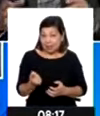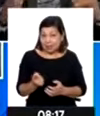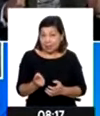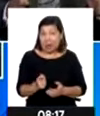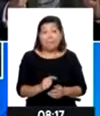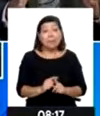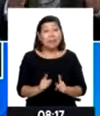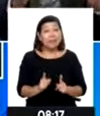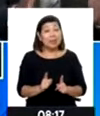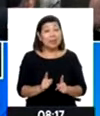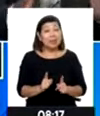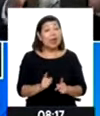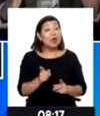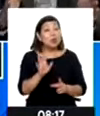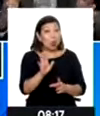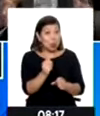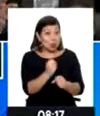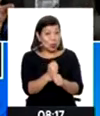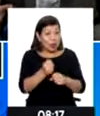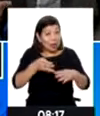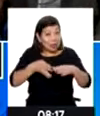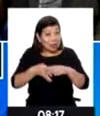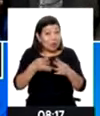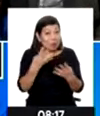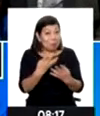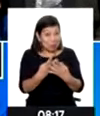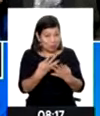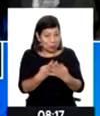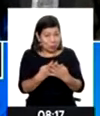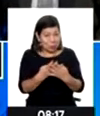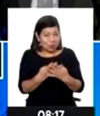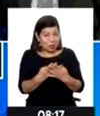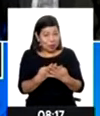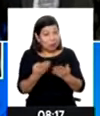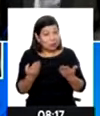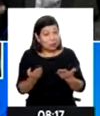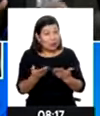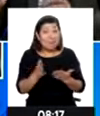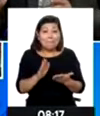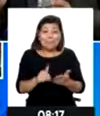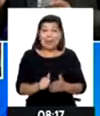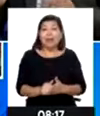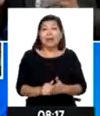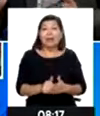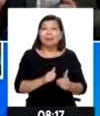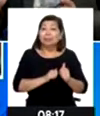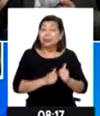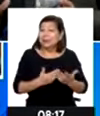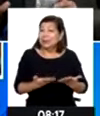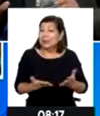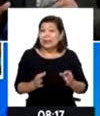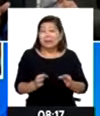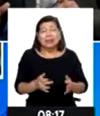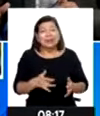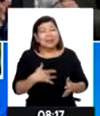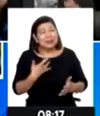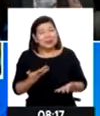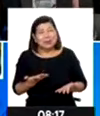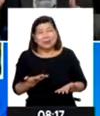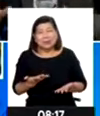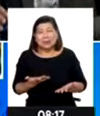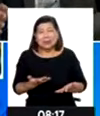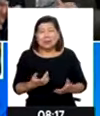víctimas, que a través del trabajo en los penales se va a resarcir el daño. La víctima siempre sentía que era